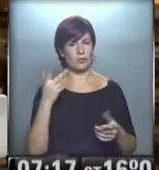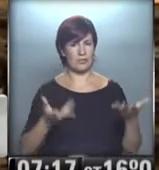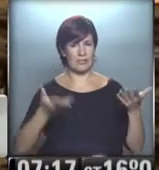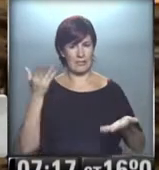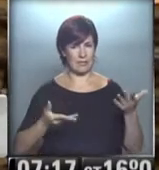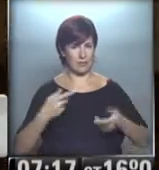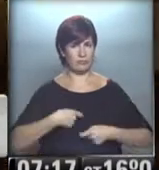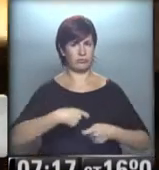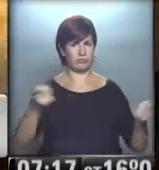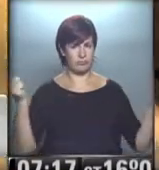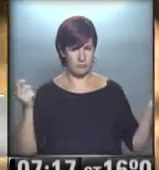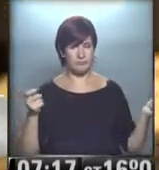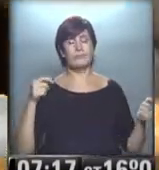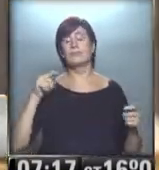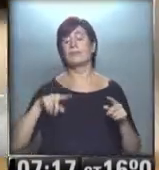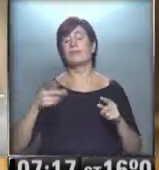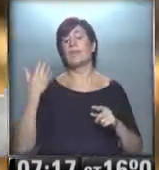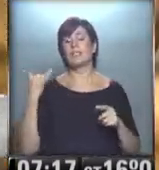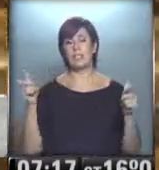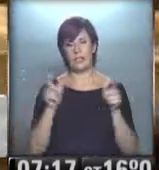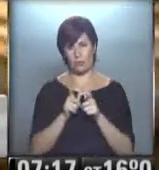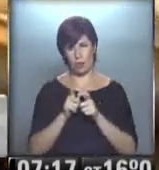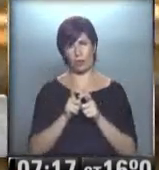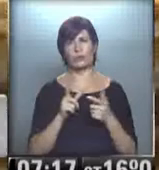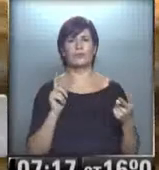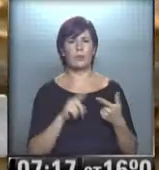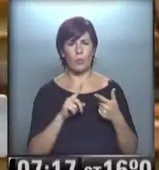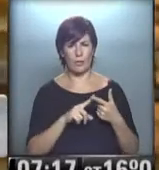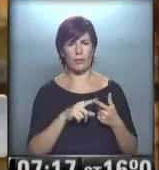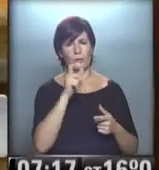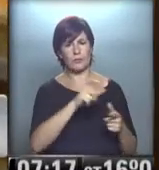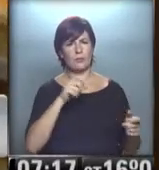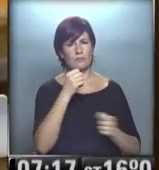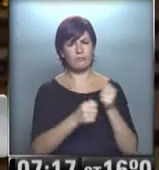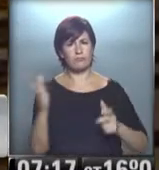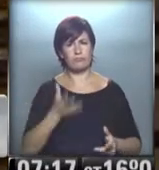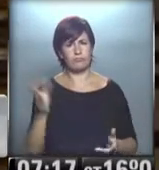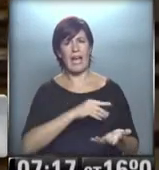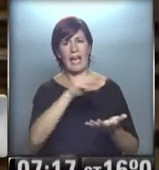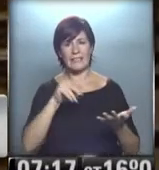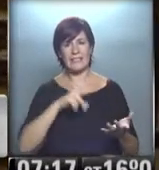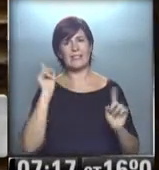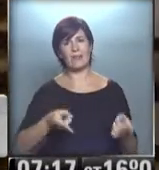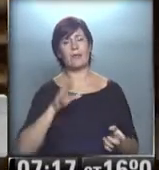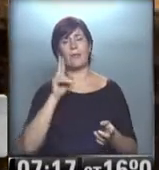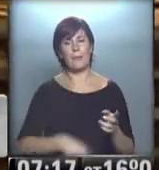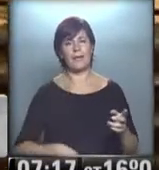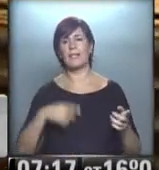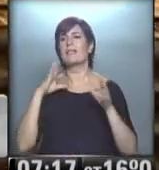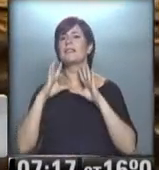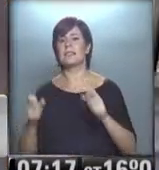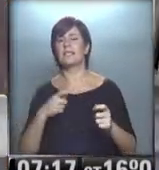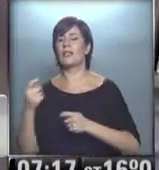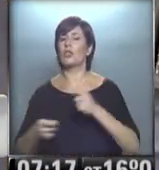se cerró durante la jornada de ayer en una reunión que el sector productor de harina y pan mantuvo con el secretario de Comercio, Augusto